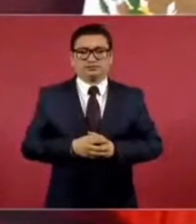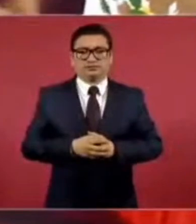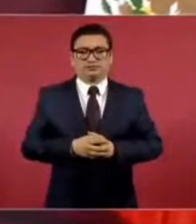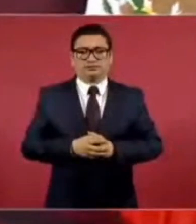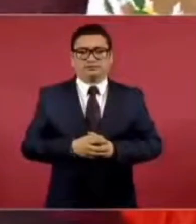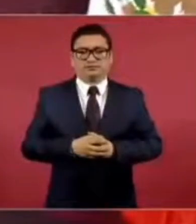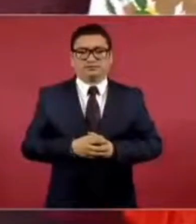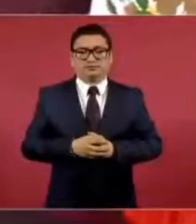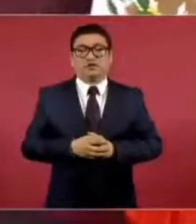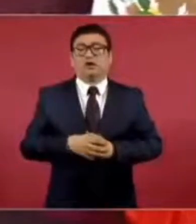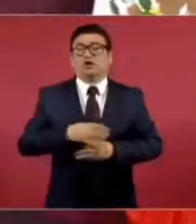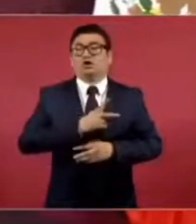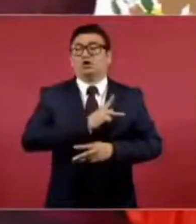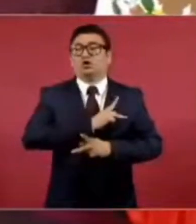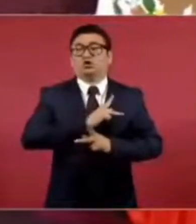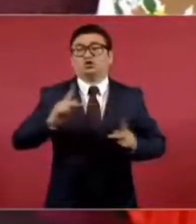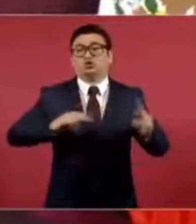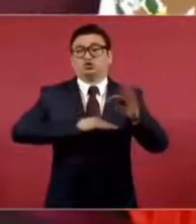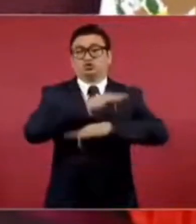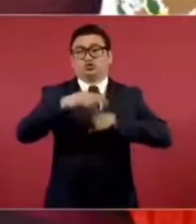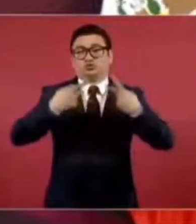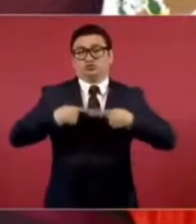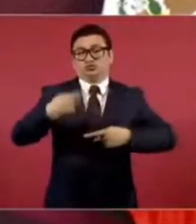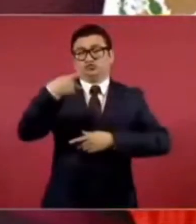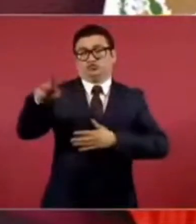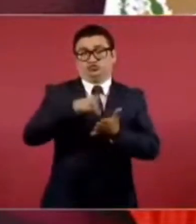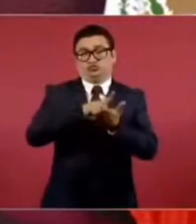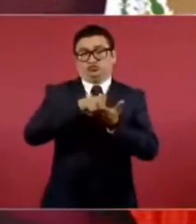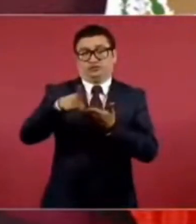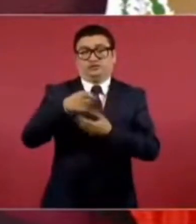garantizar el derecho a la información,